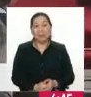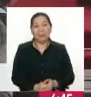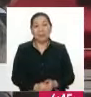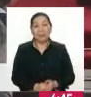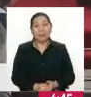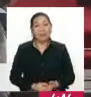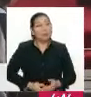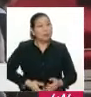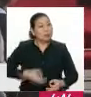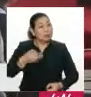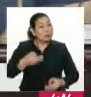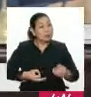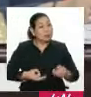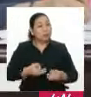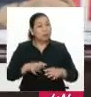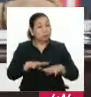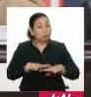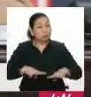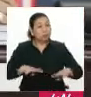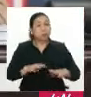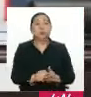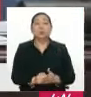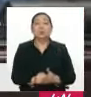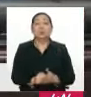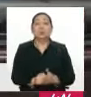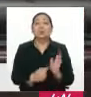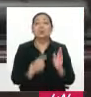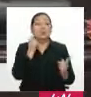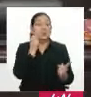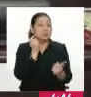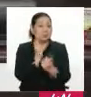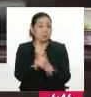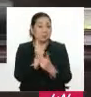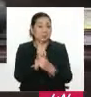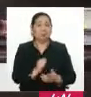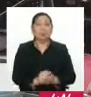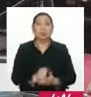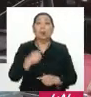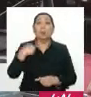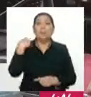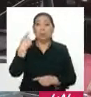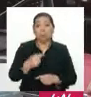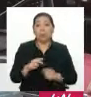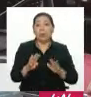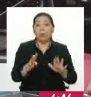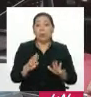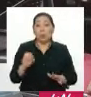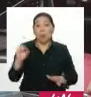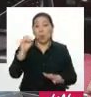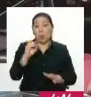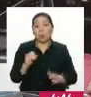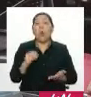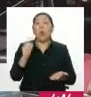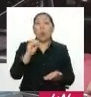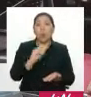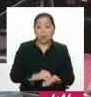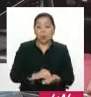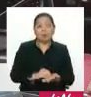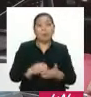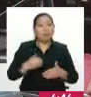de la Corte Suprema realizó la audiencia del juicio oral de manera presencial. El próximo 19 de octubre se continuará con los